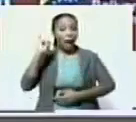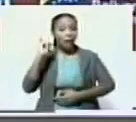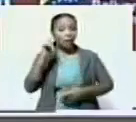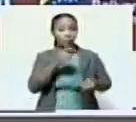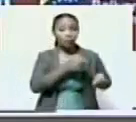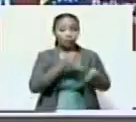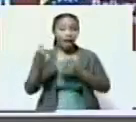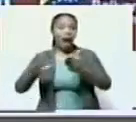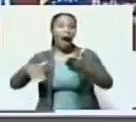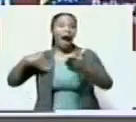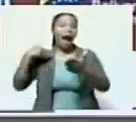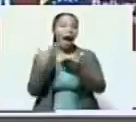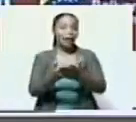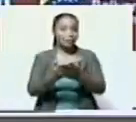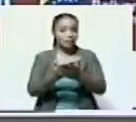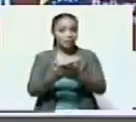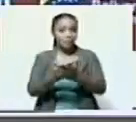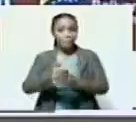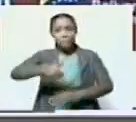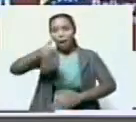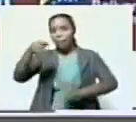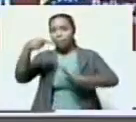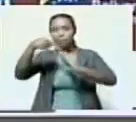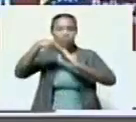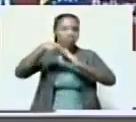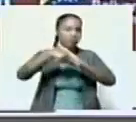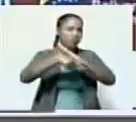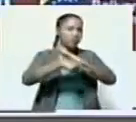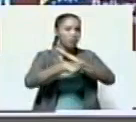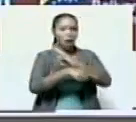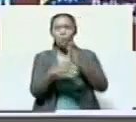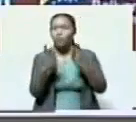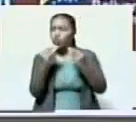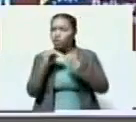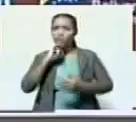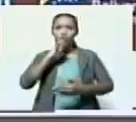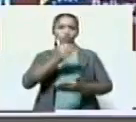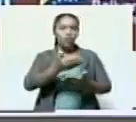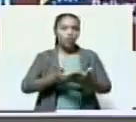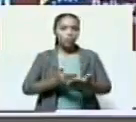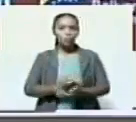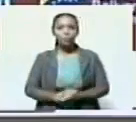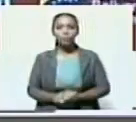lleva hasta lo más profundo. Mucha información